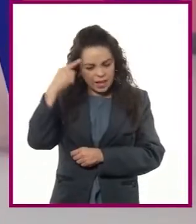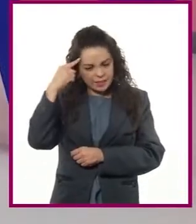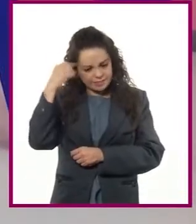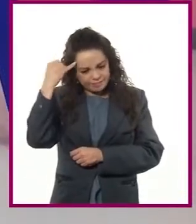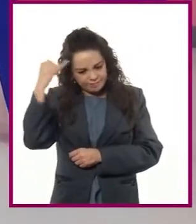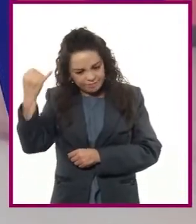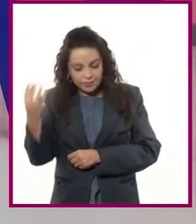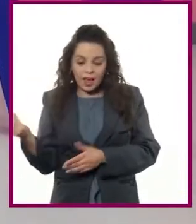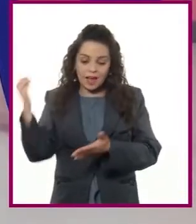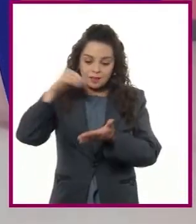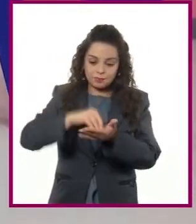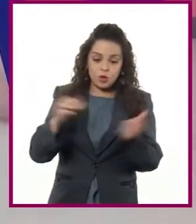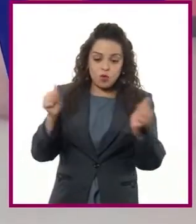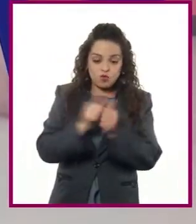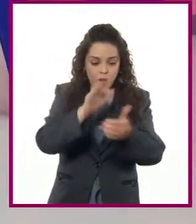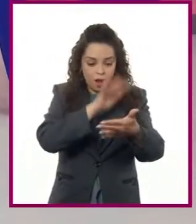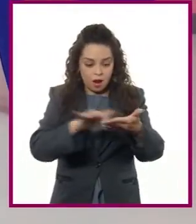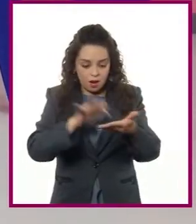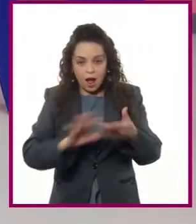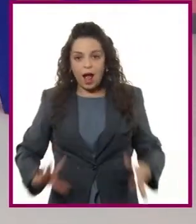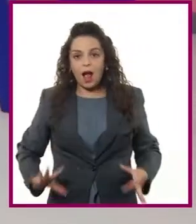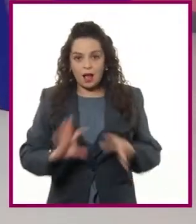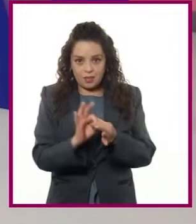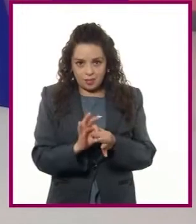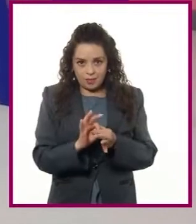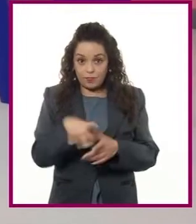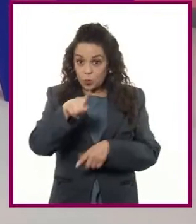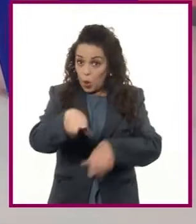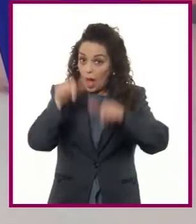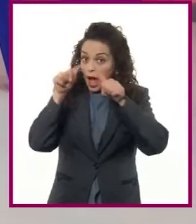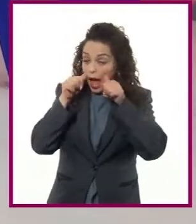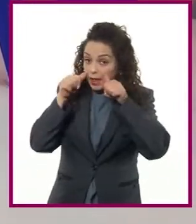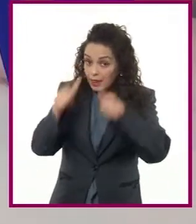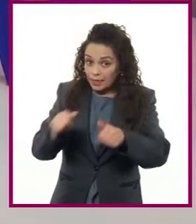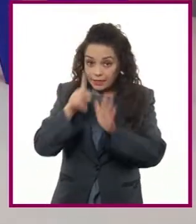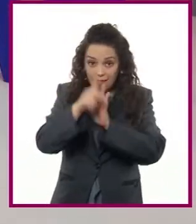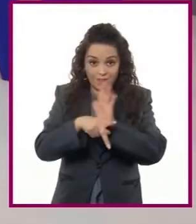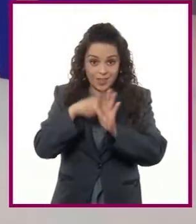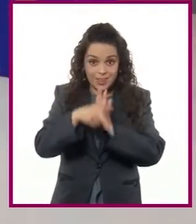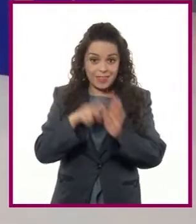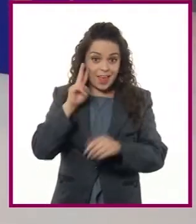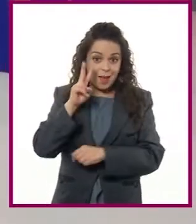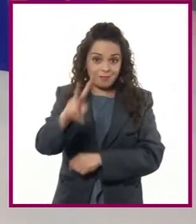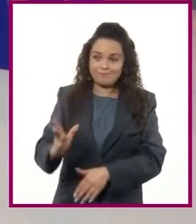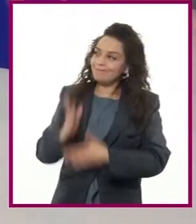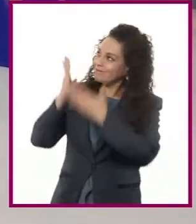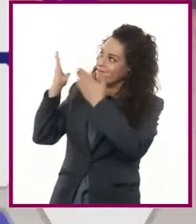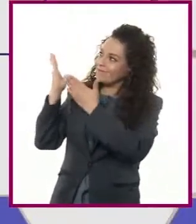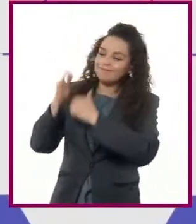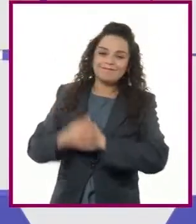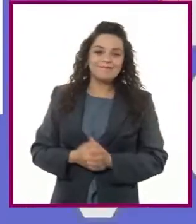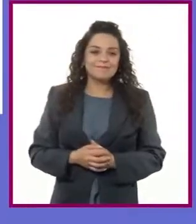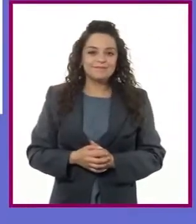contenidas en el texto de referencia. Pongan atención al siguiente video. ¡Vamos a verlo!